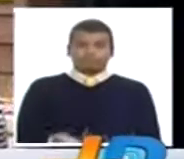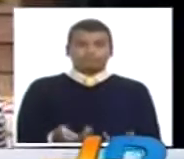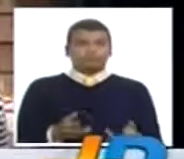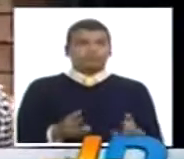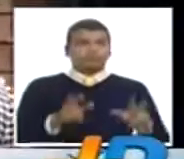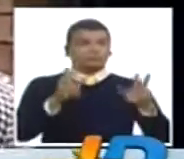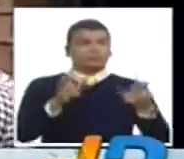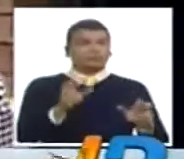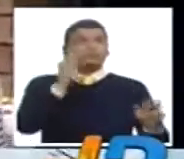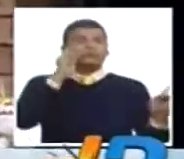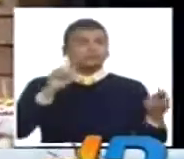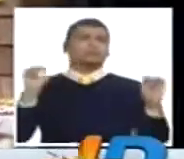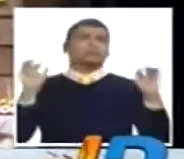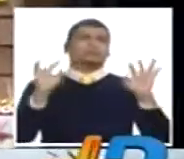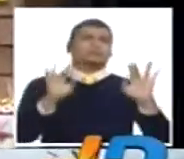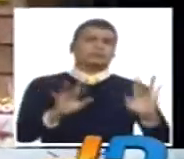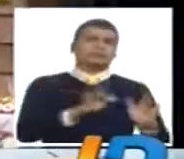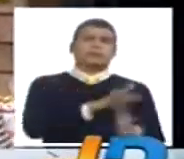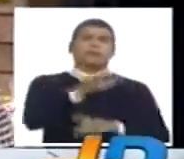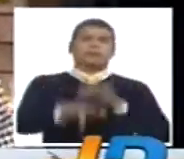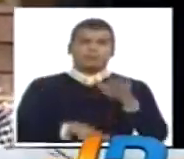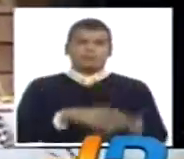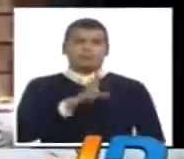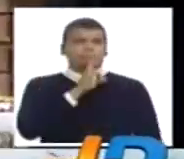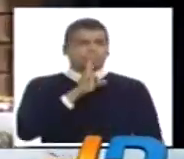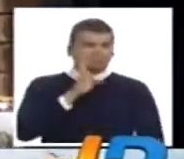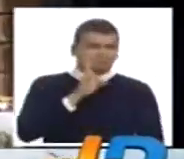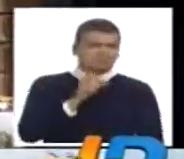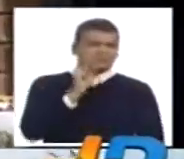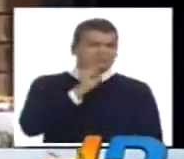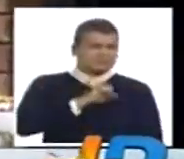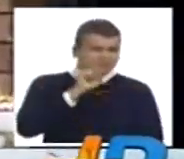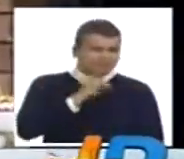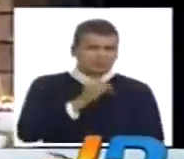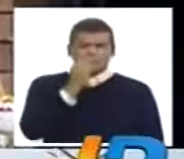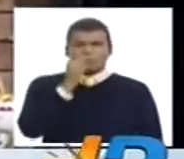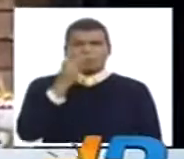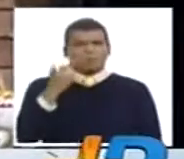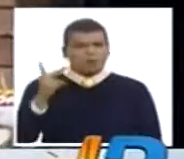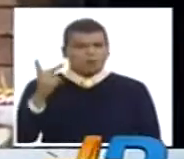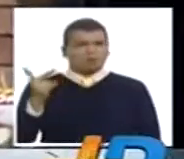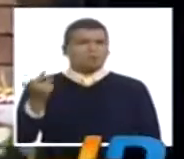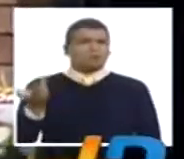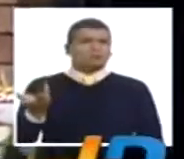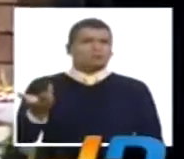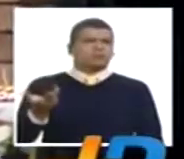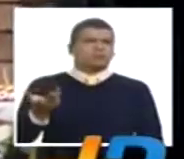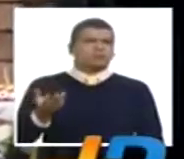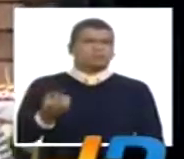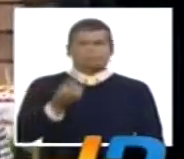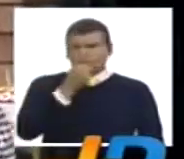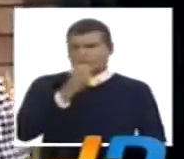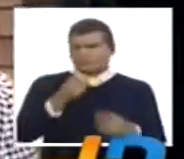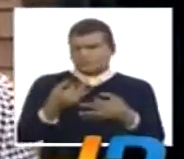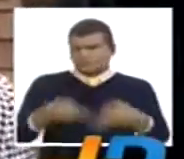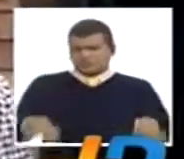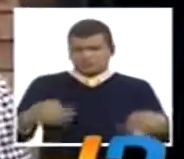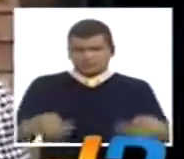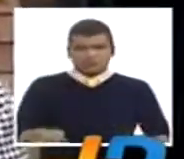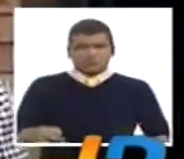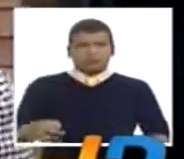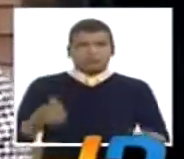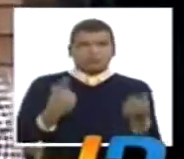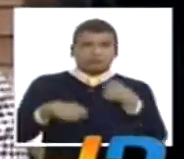la hinchada siempre viene y consume en el restaurante, ya sea la parte de cervezas, almuerzos, la parte de los snacks. Entonces sí